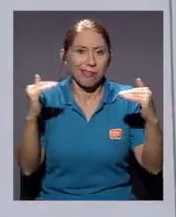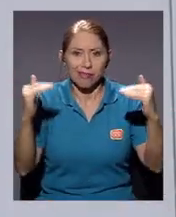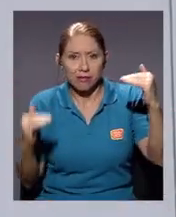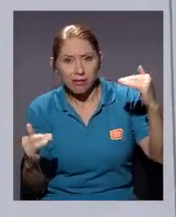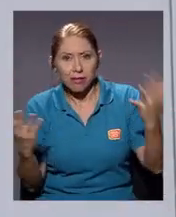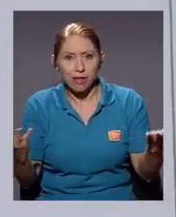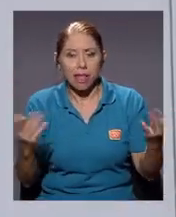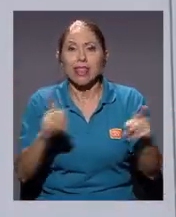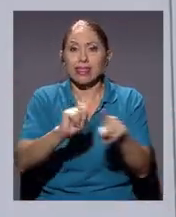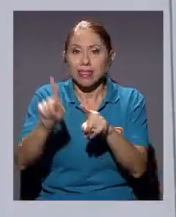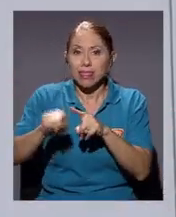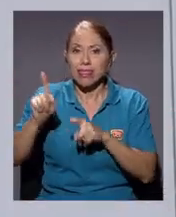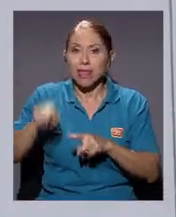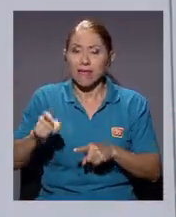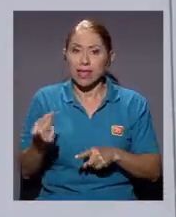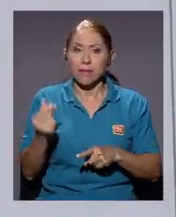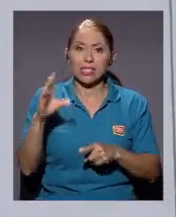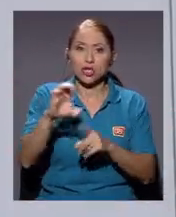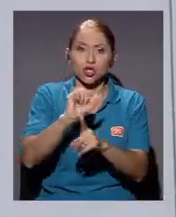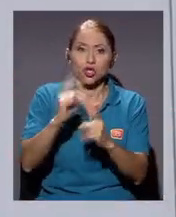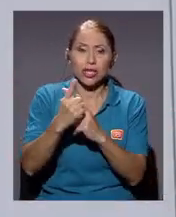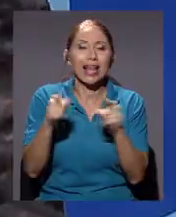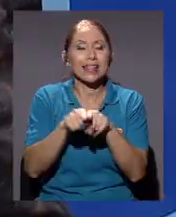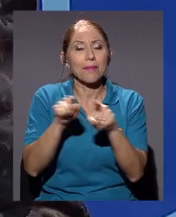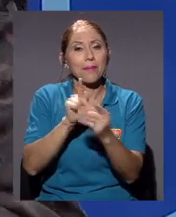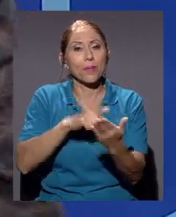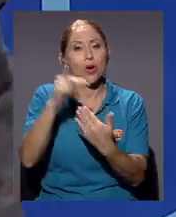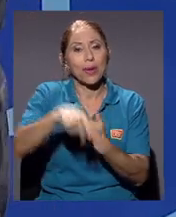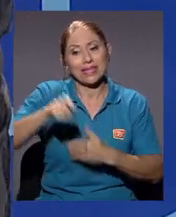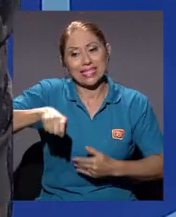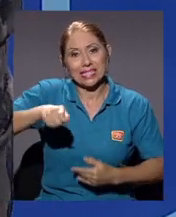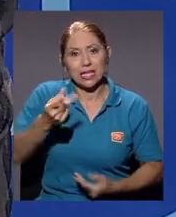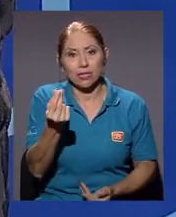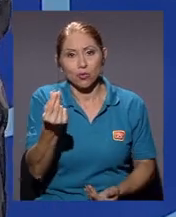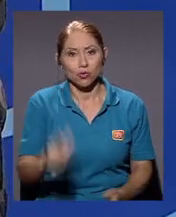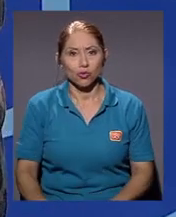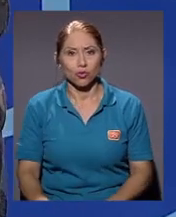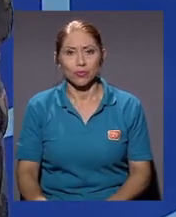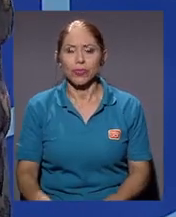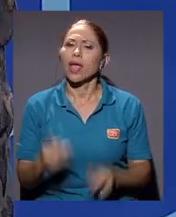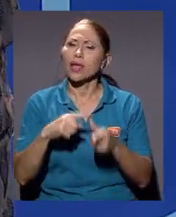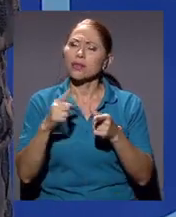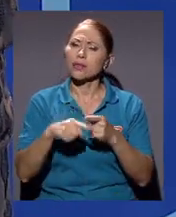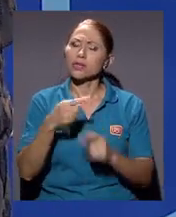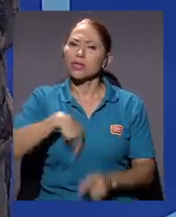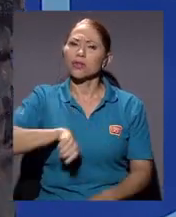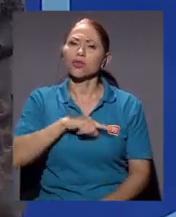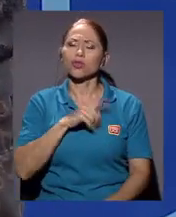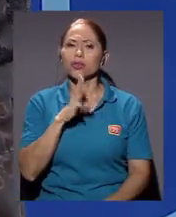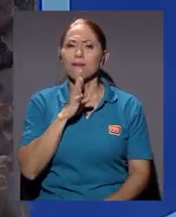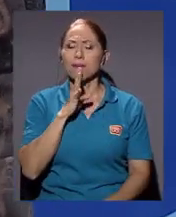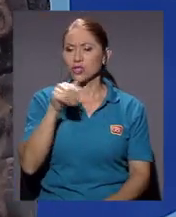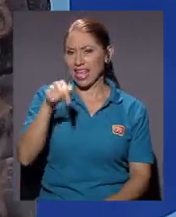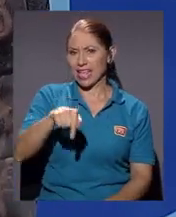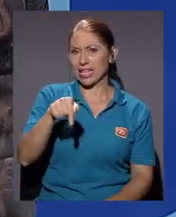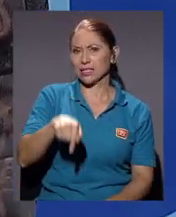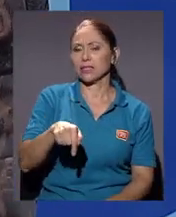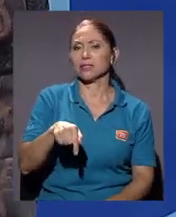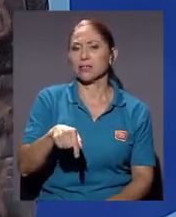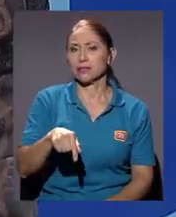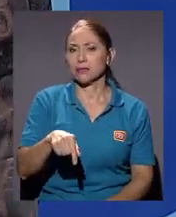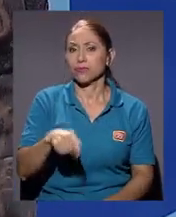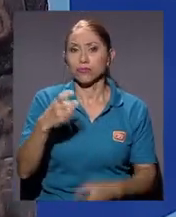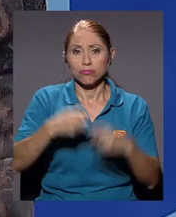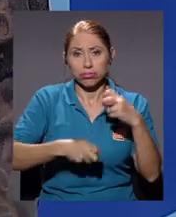este una serie de programas que demandan recursos bueno pero si hablamos entonces de que este es un